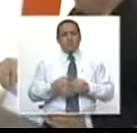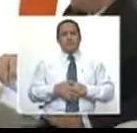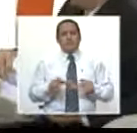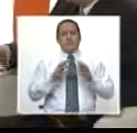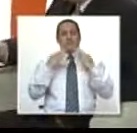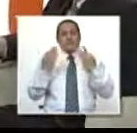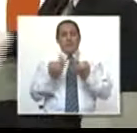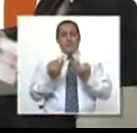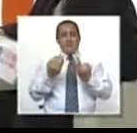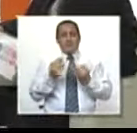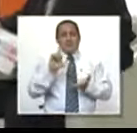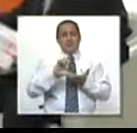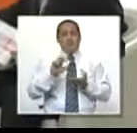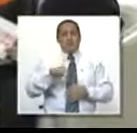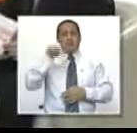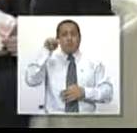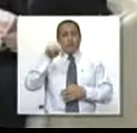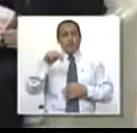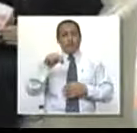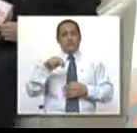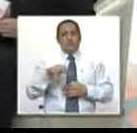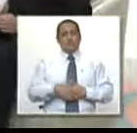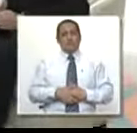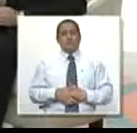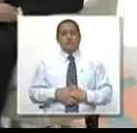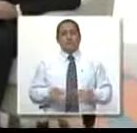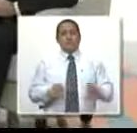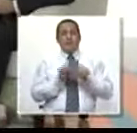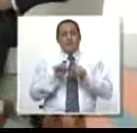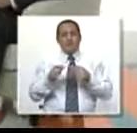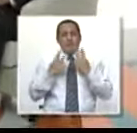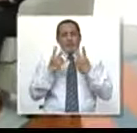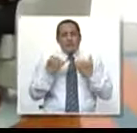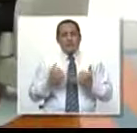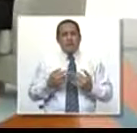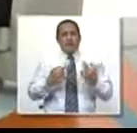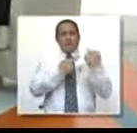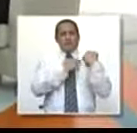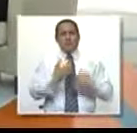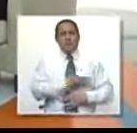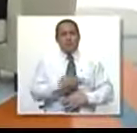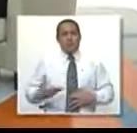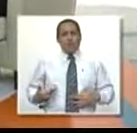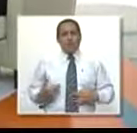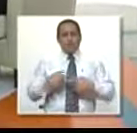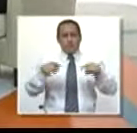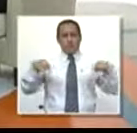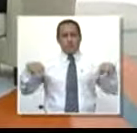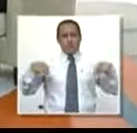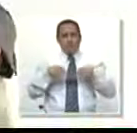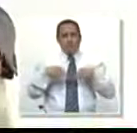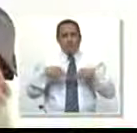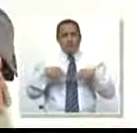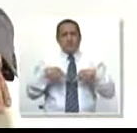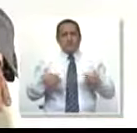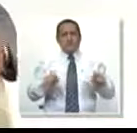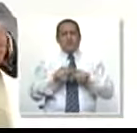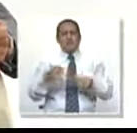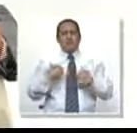juzgado de Lima norte de familia de Lima Norte solando bajo la tutela del Estado jurisdiccional